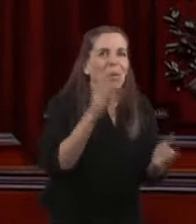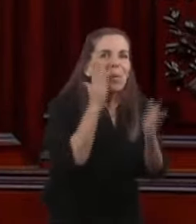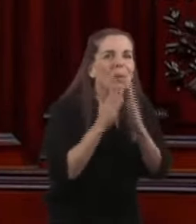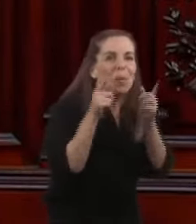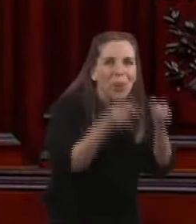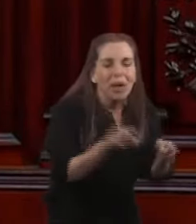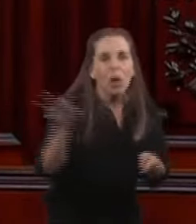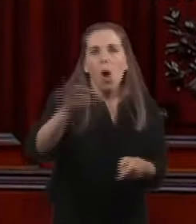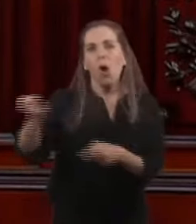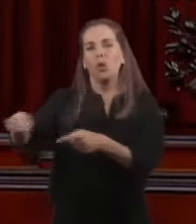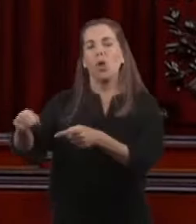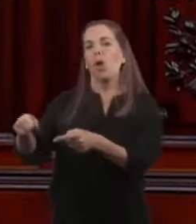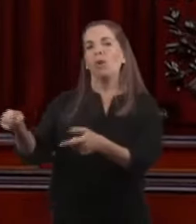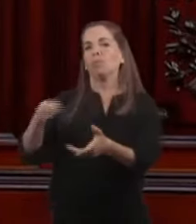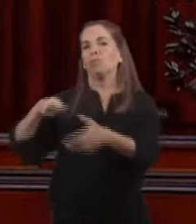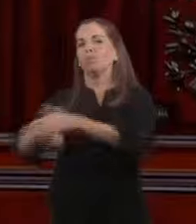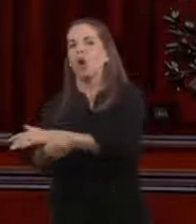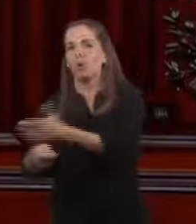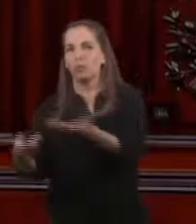y contra su gente